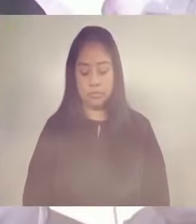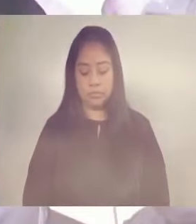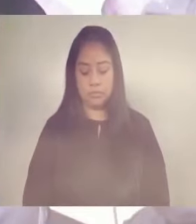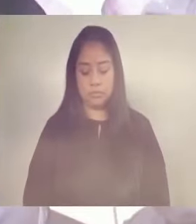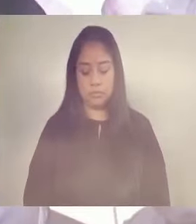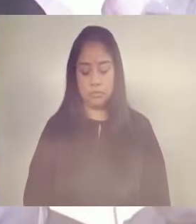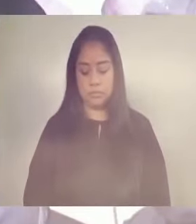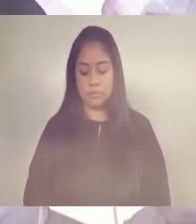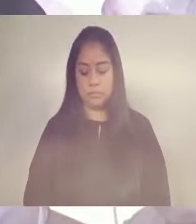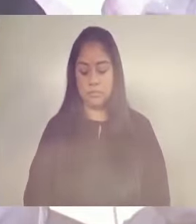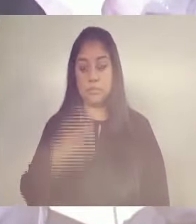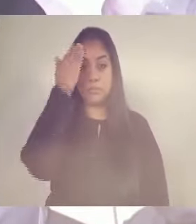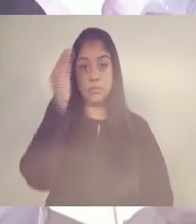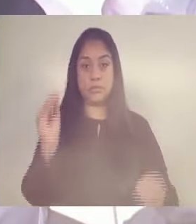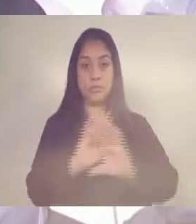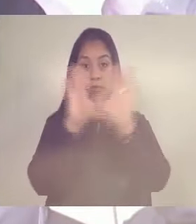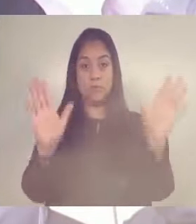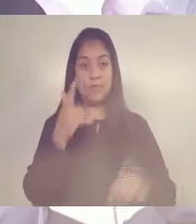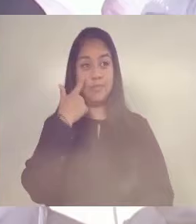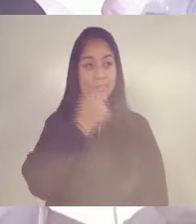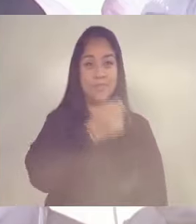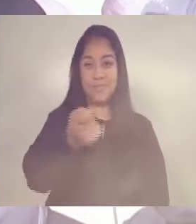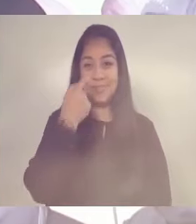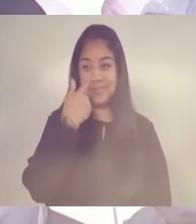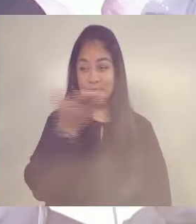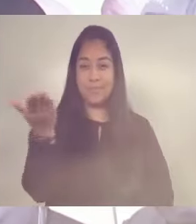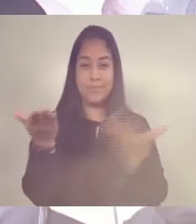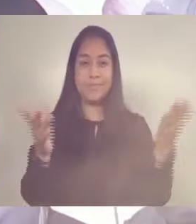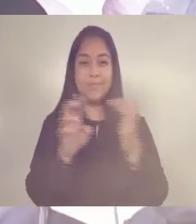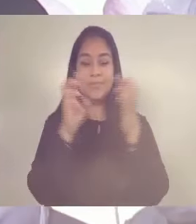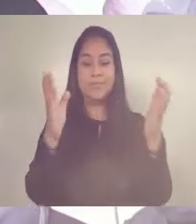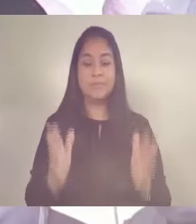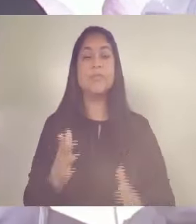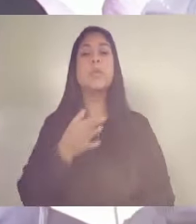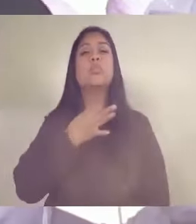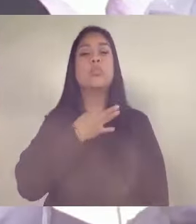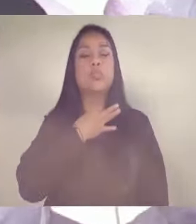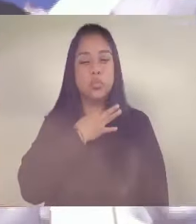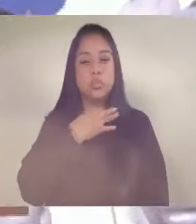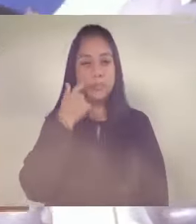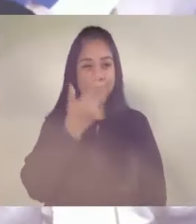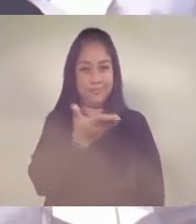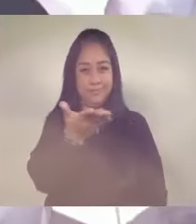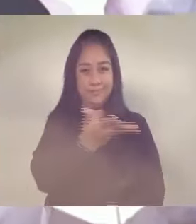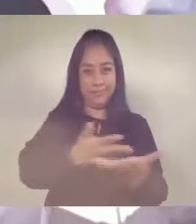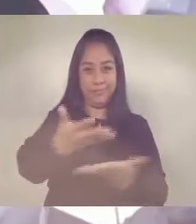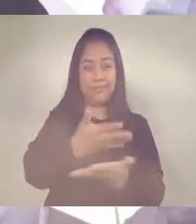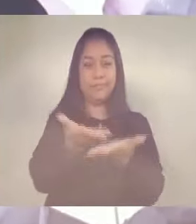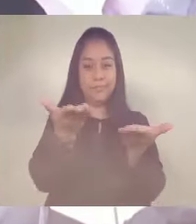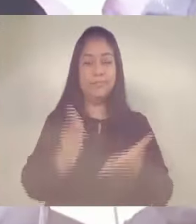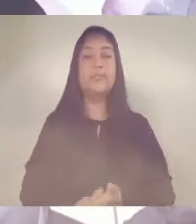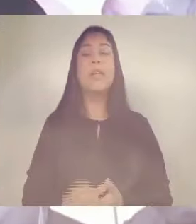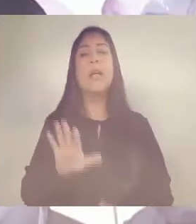Bueno, muy buenos días, amigas y amigos de la prensa. Es un gusto estar acá con ustedes.